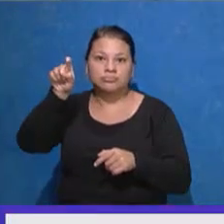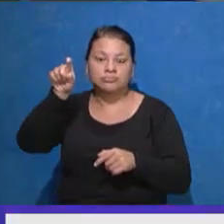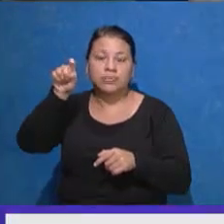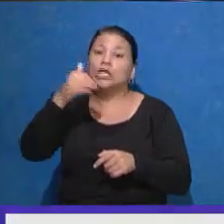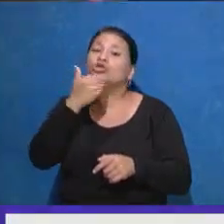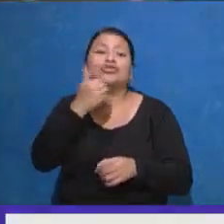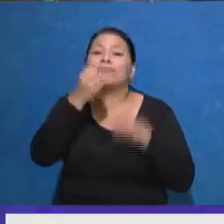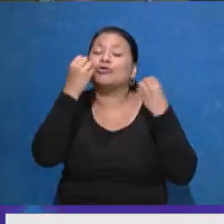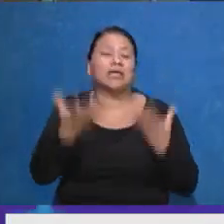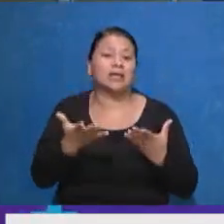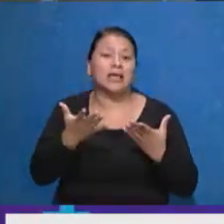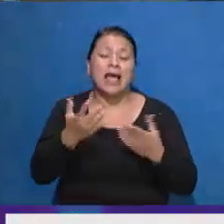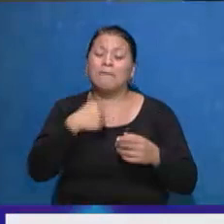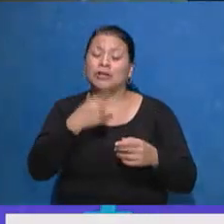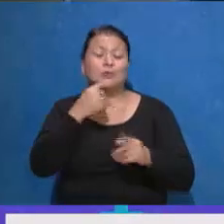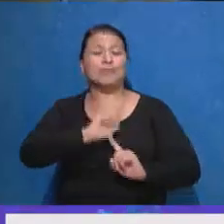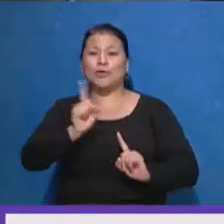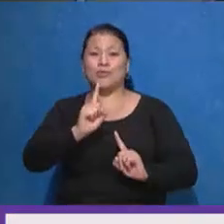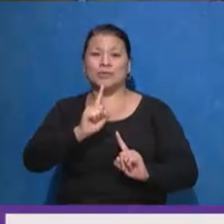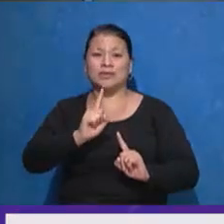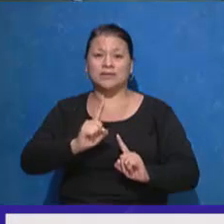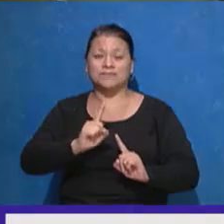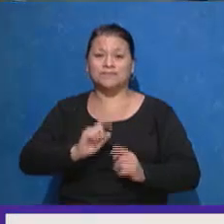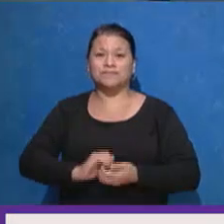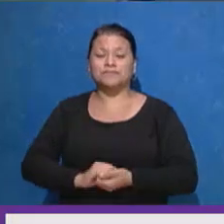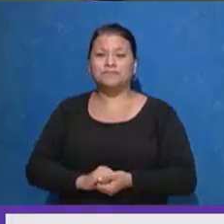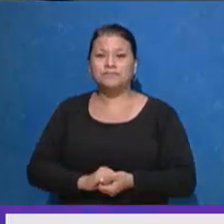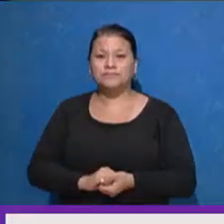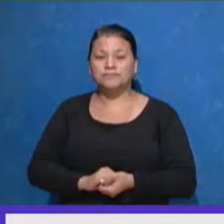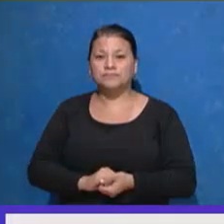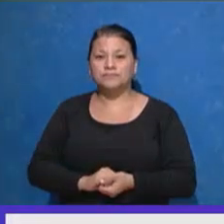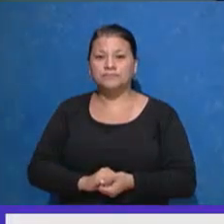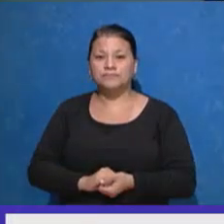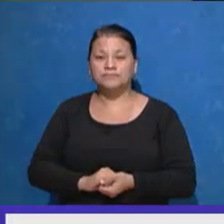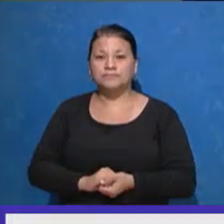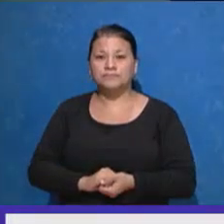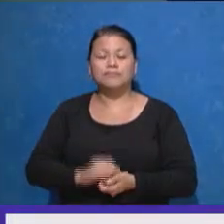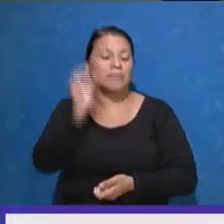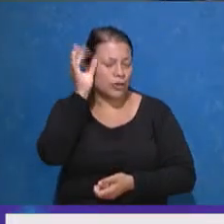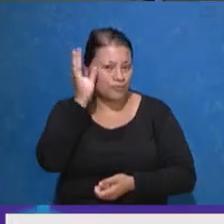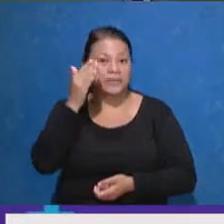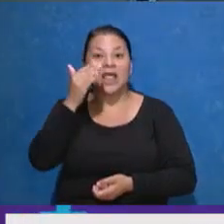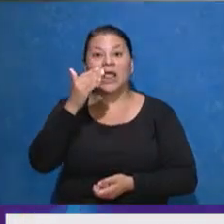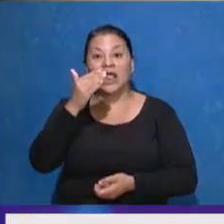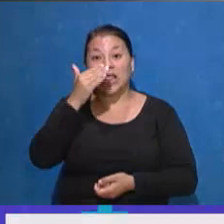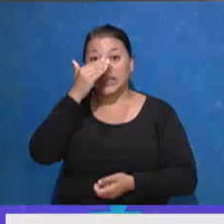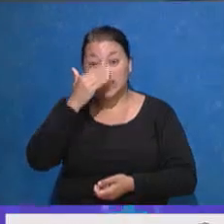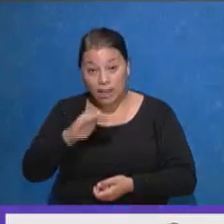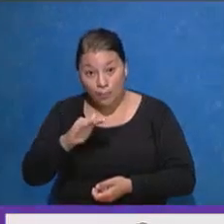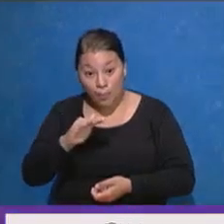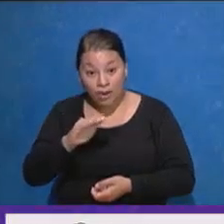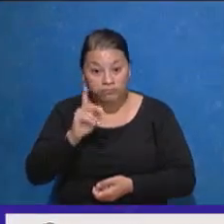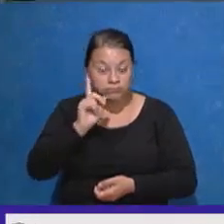mí, Bien. pregúntenselo a él. ¿Usted por qué cree que ha... Después de que lo, discúlpame, después de que hace la rueda